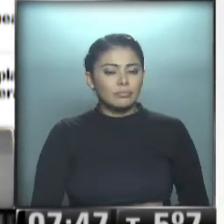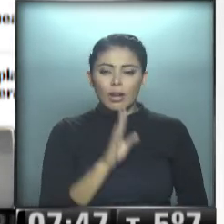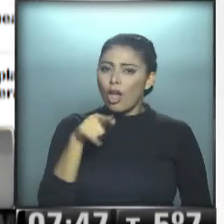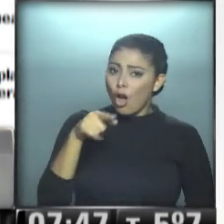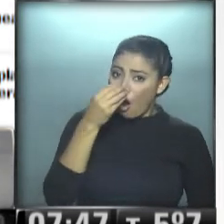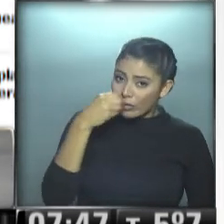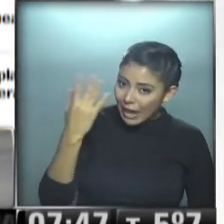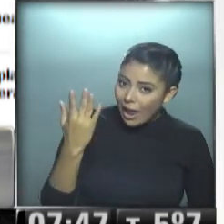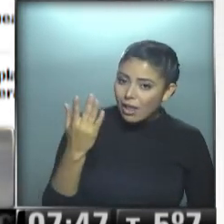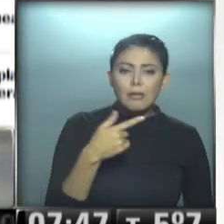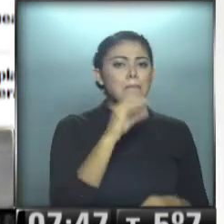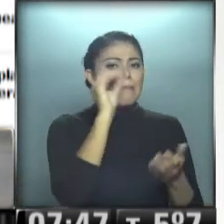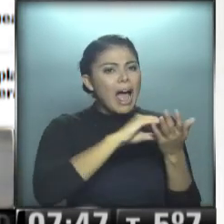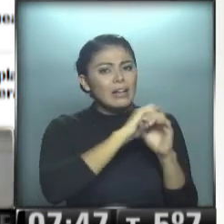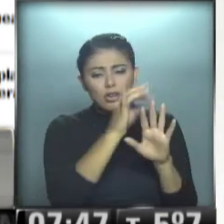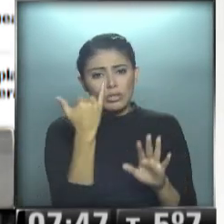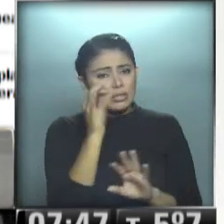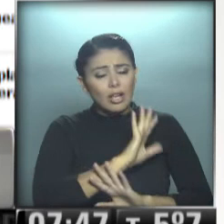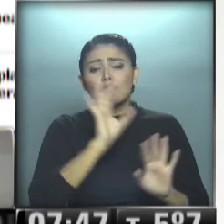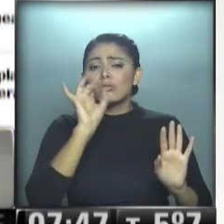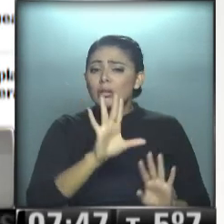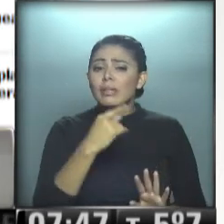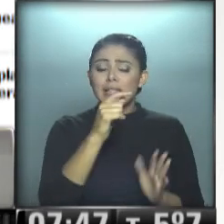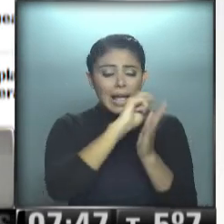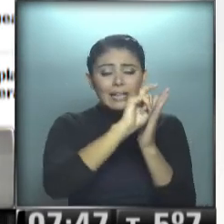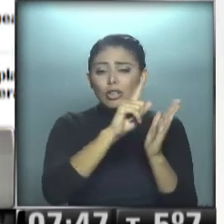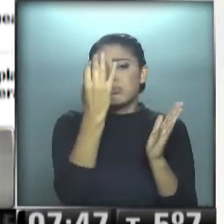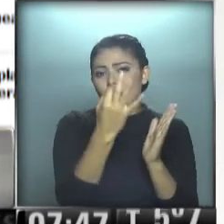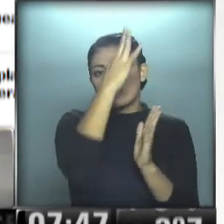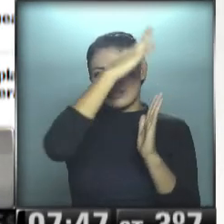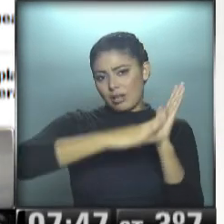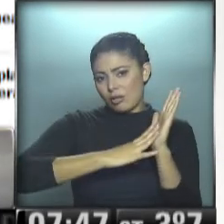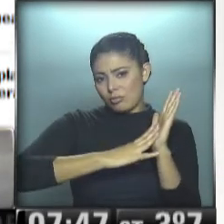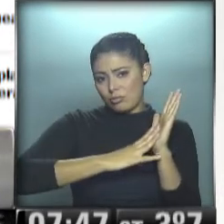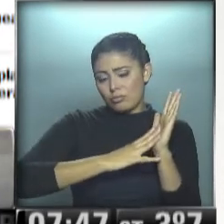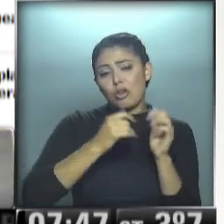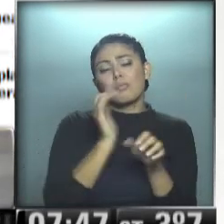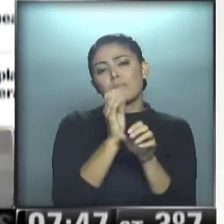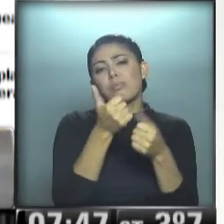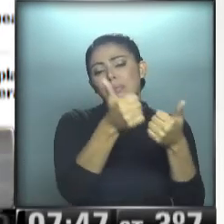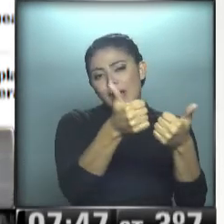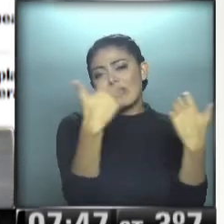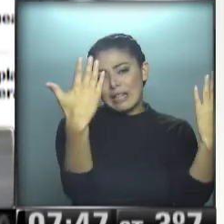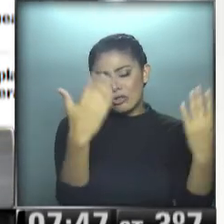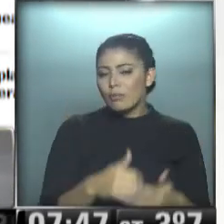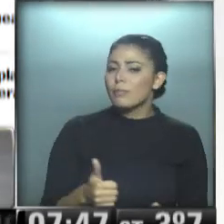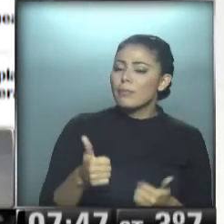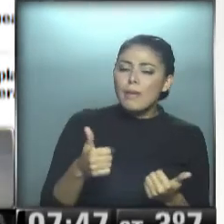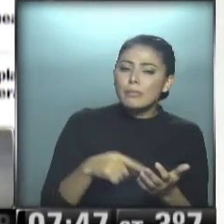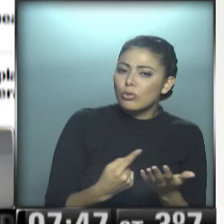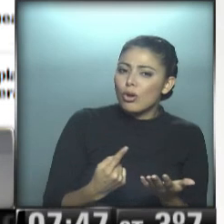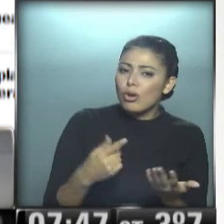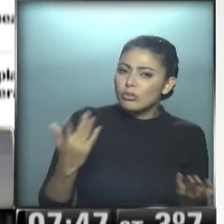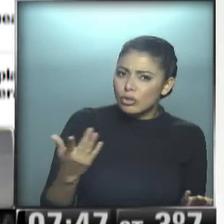Es oficial, o sea... Nada más que aclarar, simplemente rectificar esto, que no es carta, sino un telegrama de buenos augurios, de felicitación. Correcto, pero